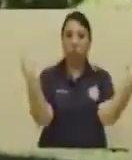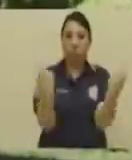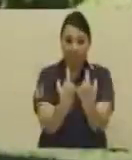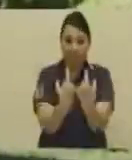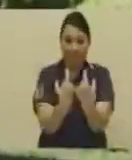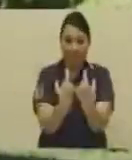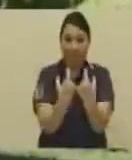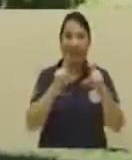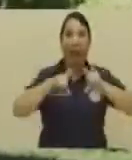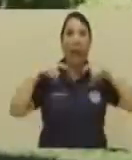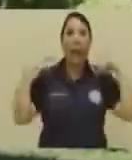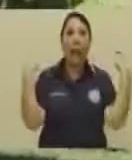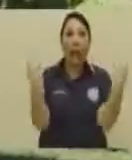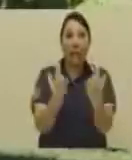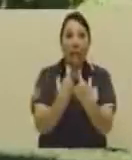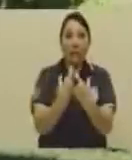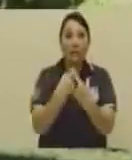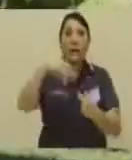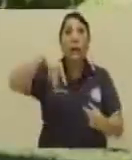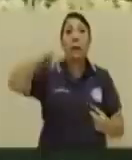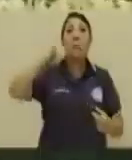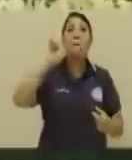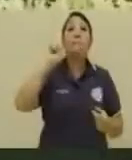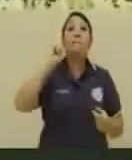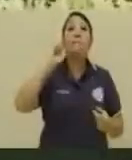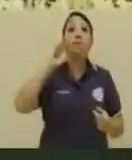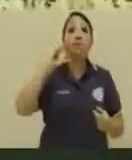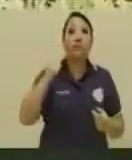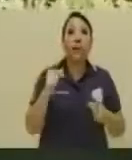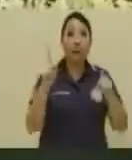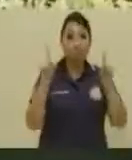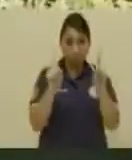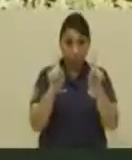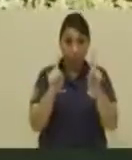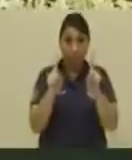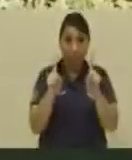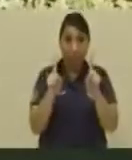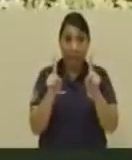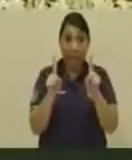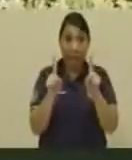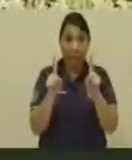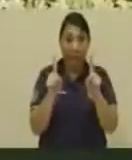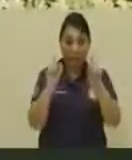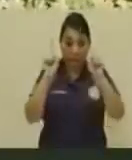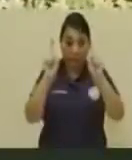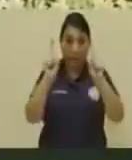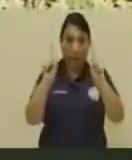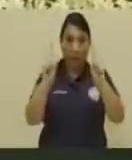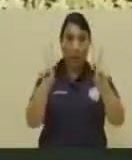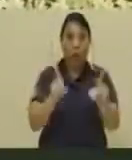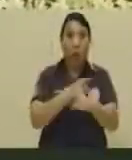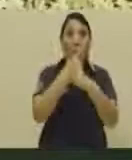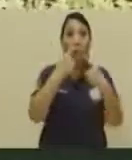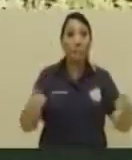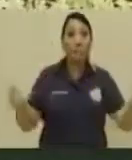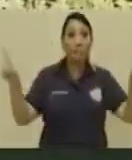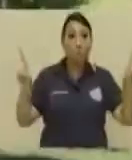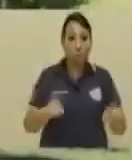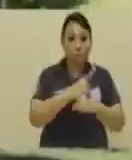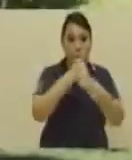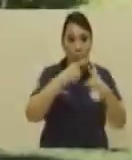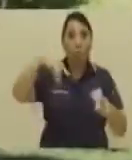afuera para la seña de clase. Música, con mis dedos en índice y los demás van a estar